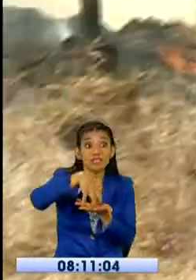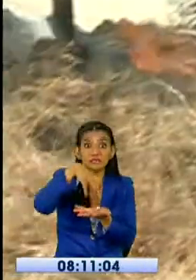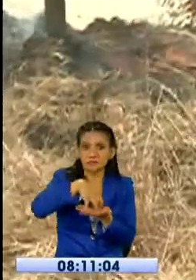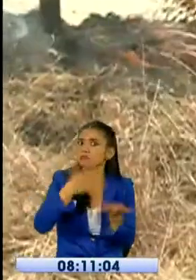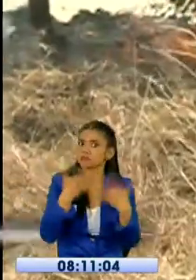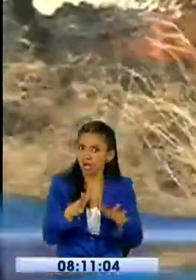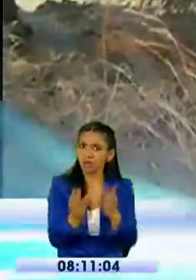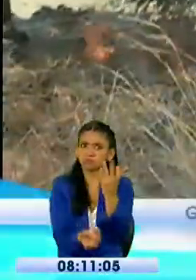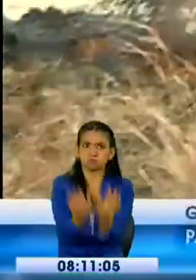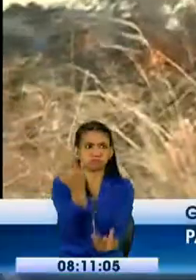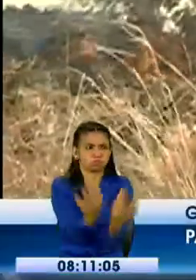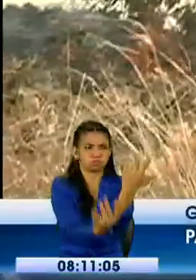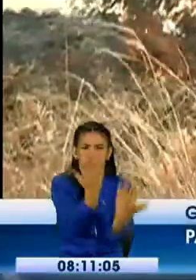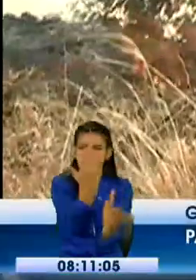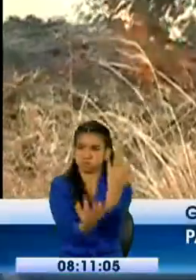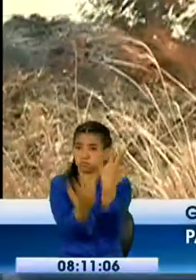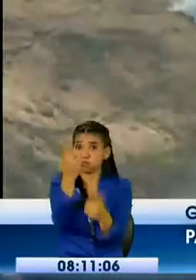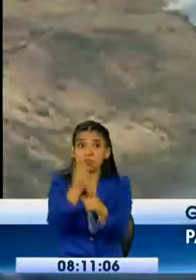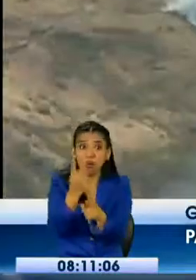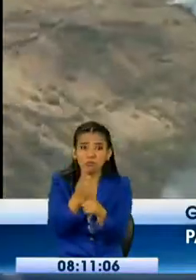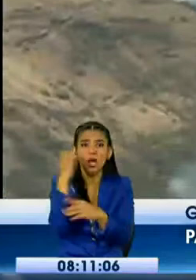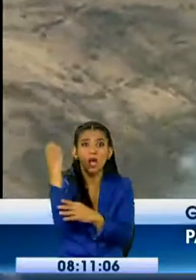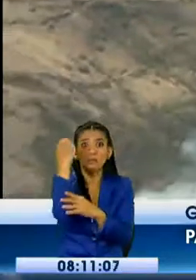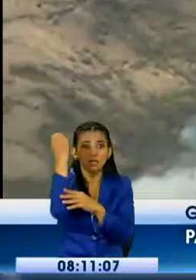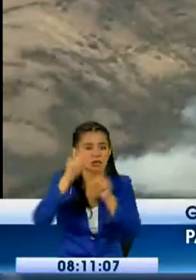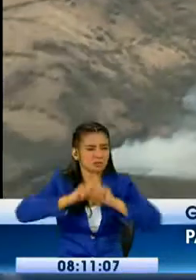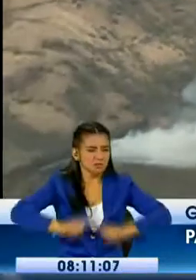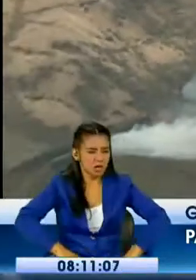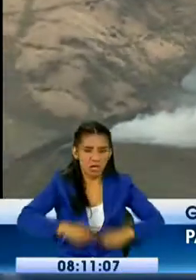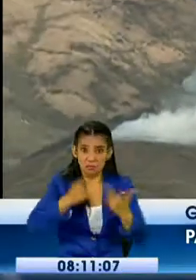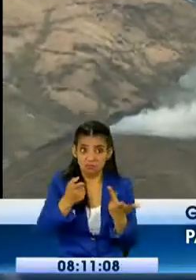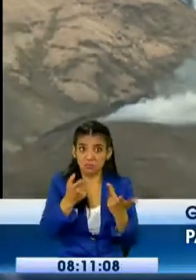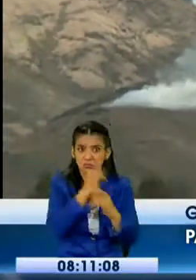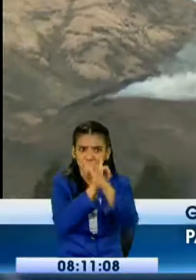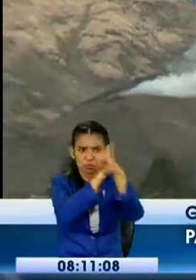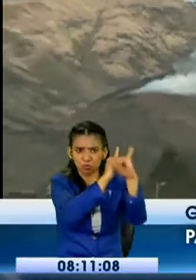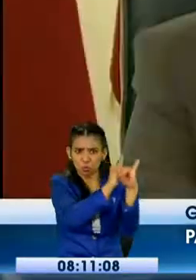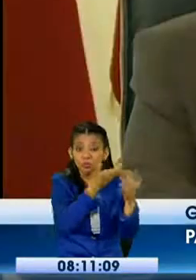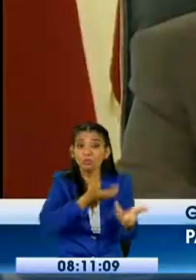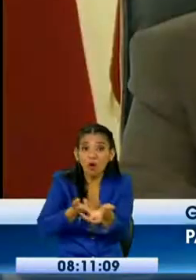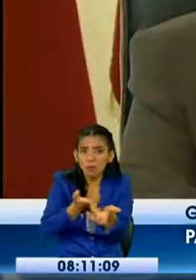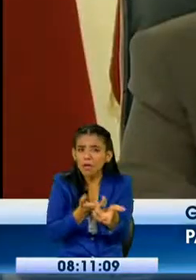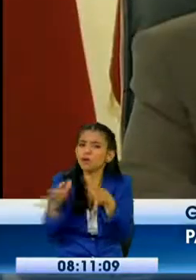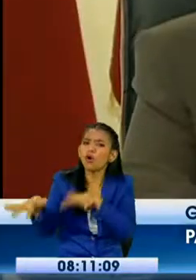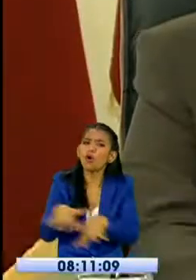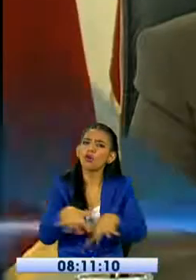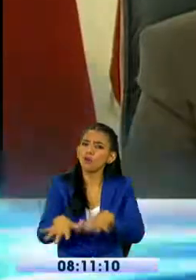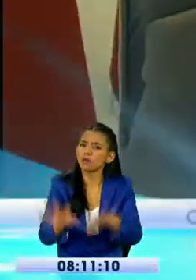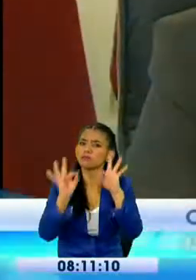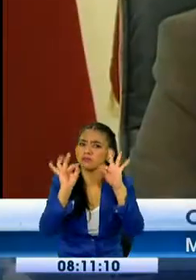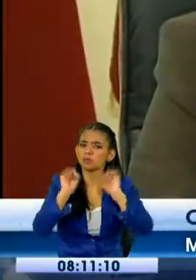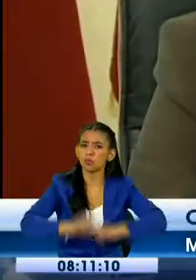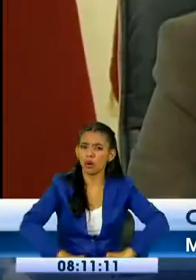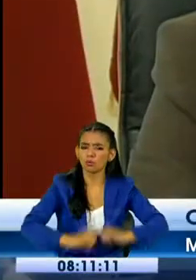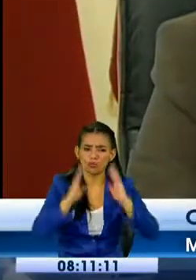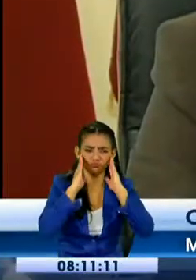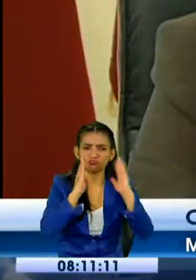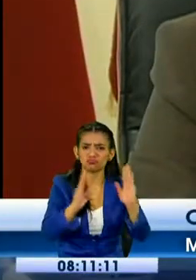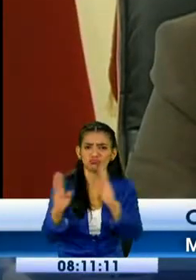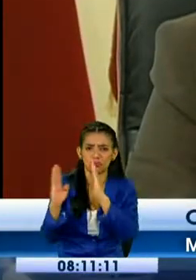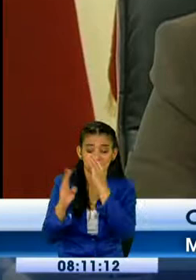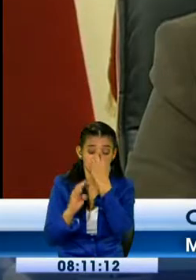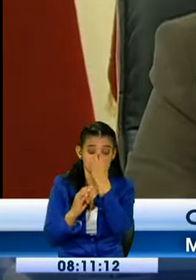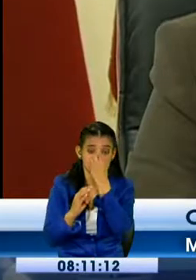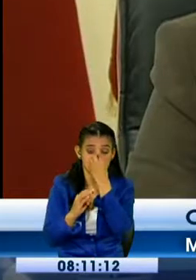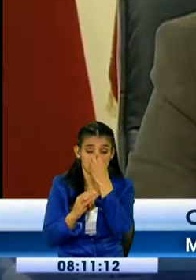de magnitud. Ante la emergencia, las diferentes instituciones trabajan de forma coordinada. Apoyo a la gestión